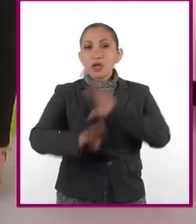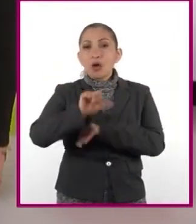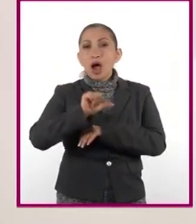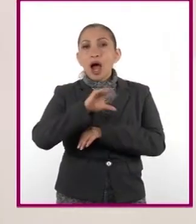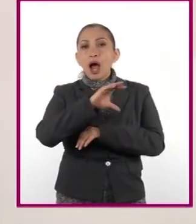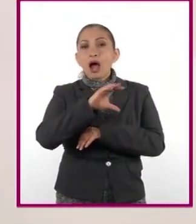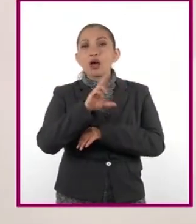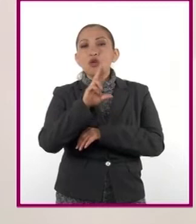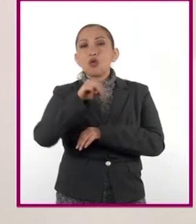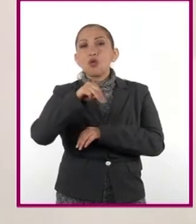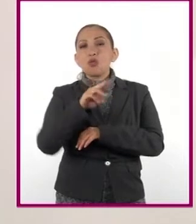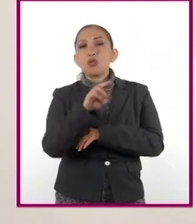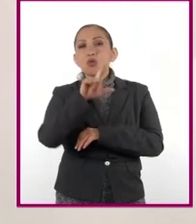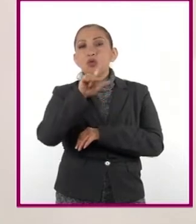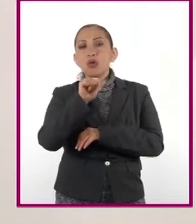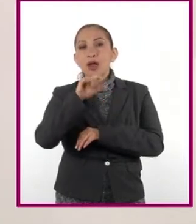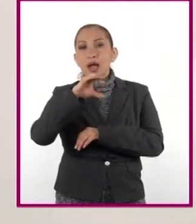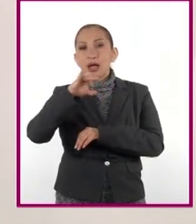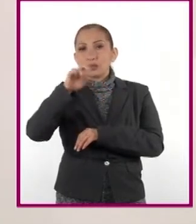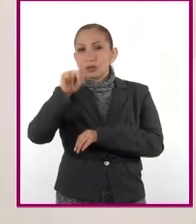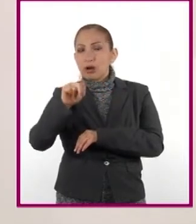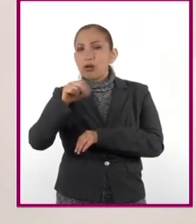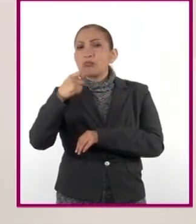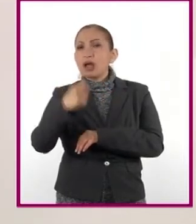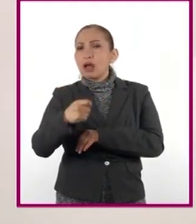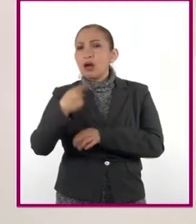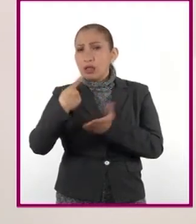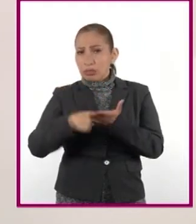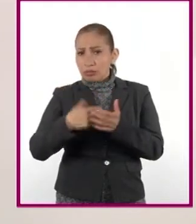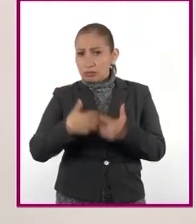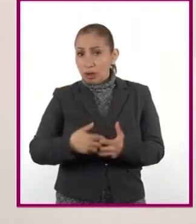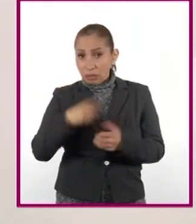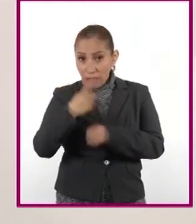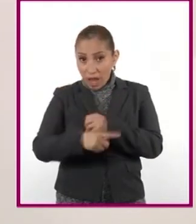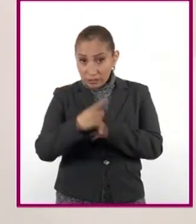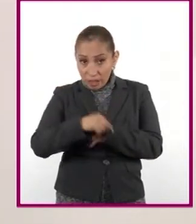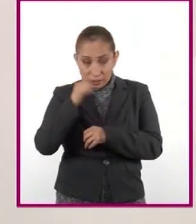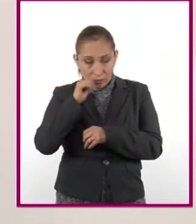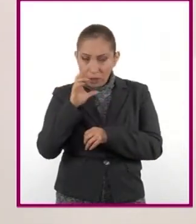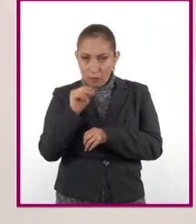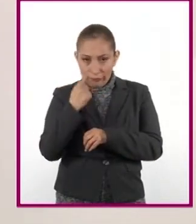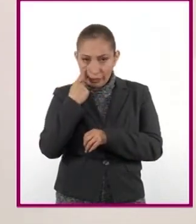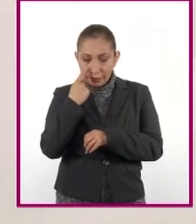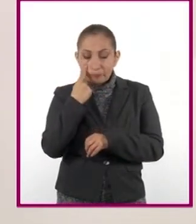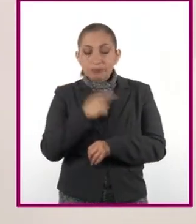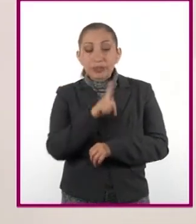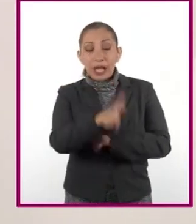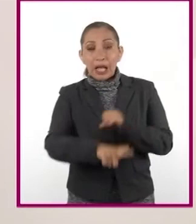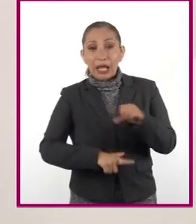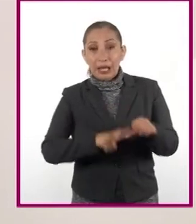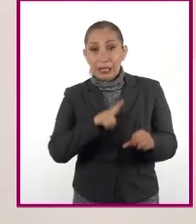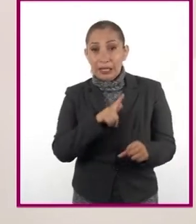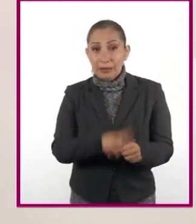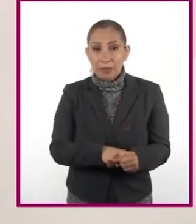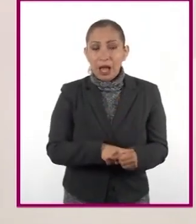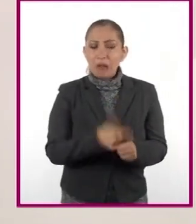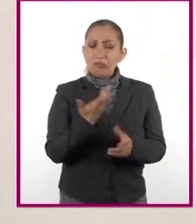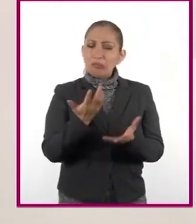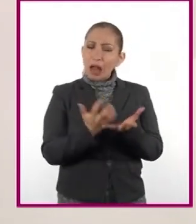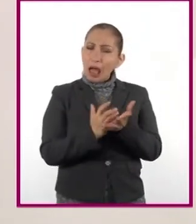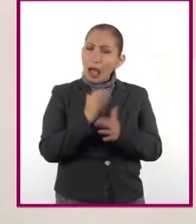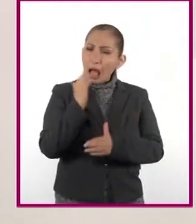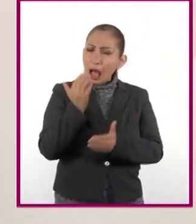bioacumulación. Pero este proceso no siempre es dañino. Por ejemplo, los animales